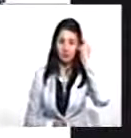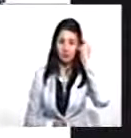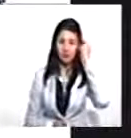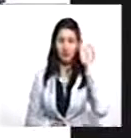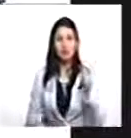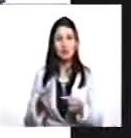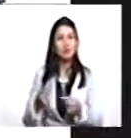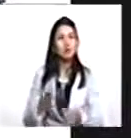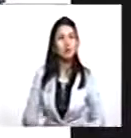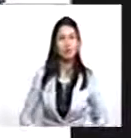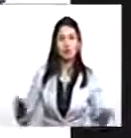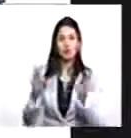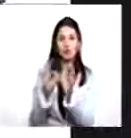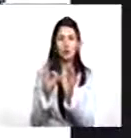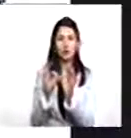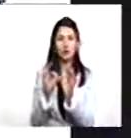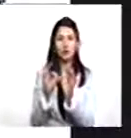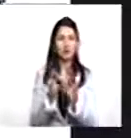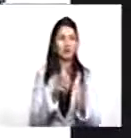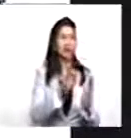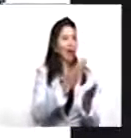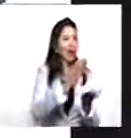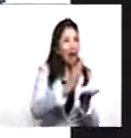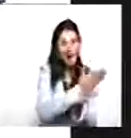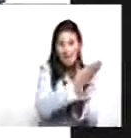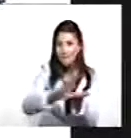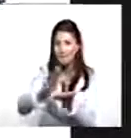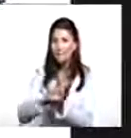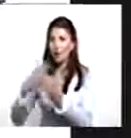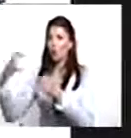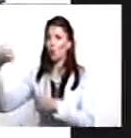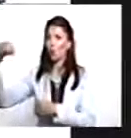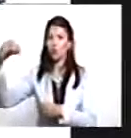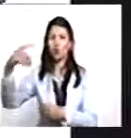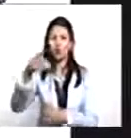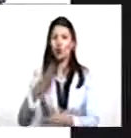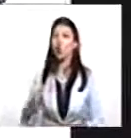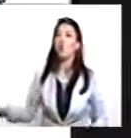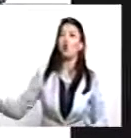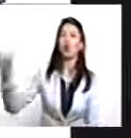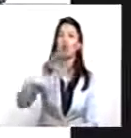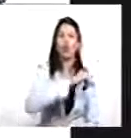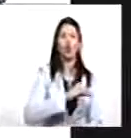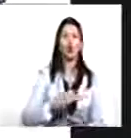se realice en desprendible separado, porque cuando en la factura está igual,